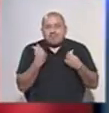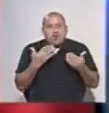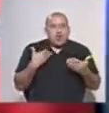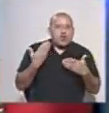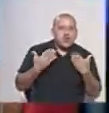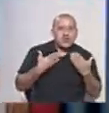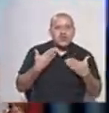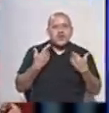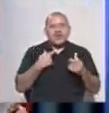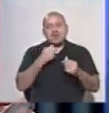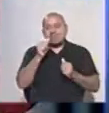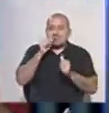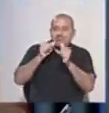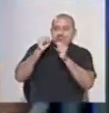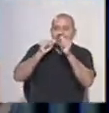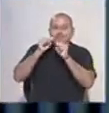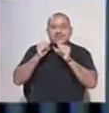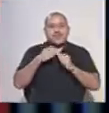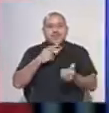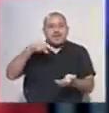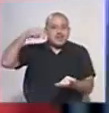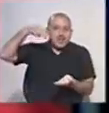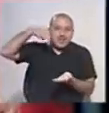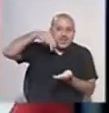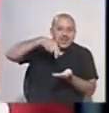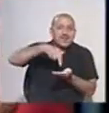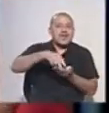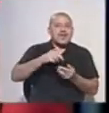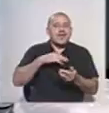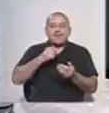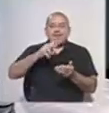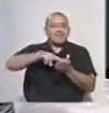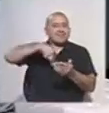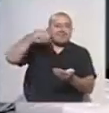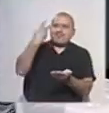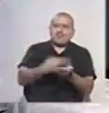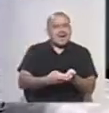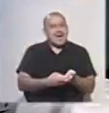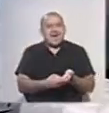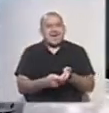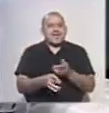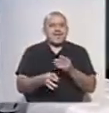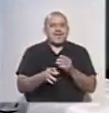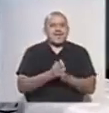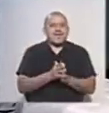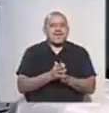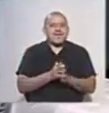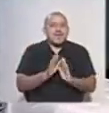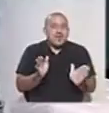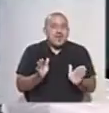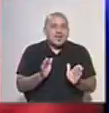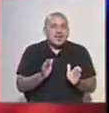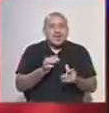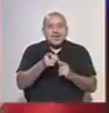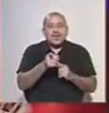algún caliborato encima, bajando como pedo el túnel, cerraca puta, toca, taca, taca. No parecía más, o sea, me